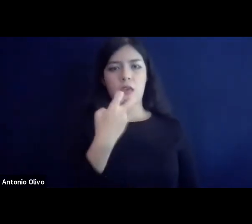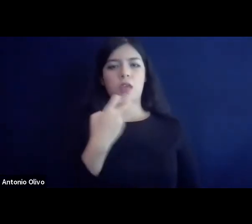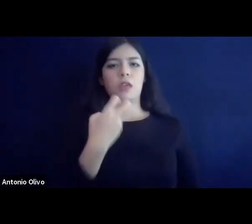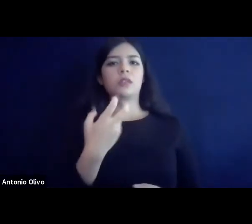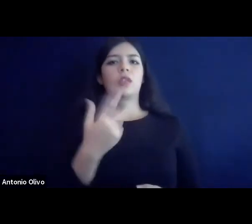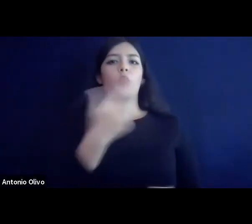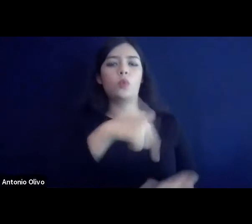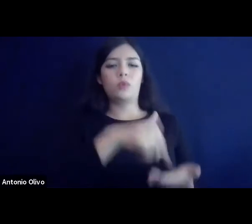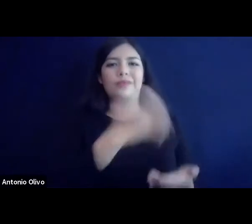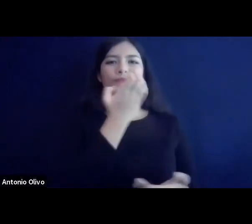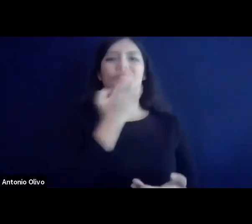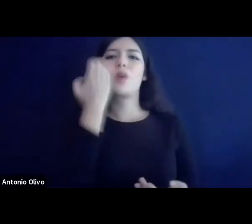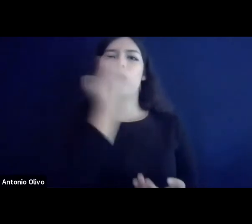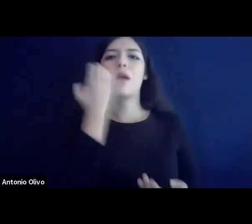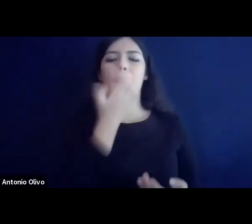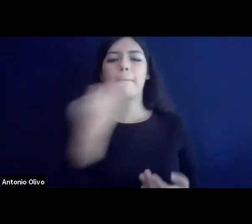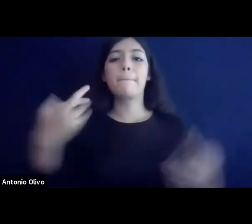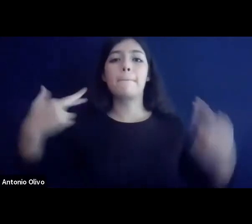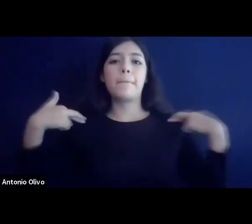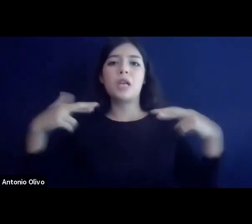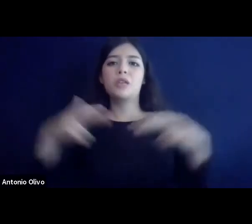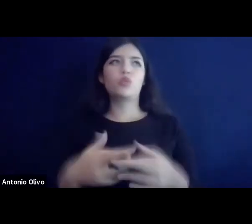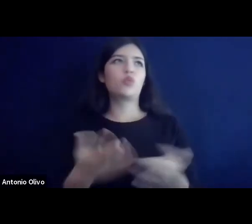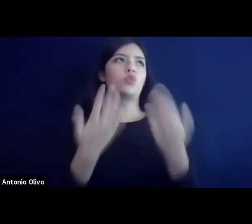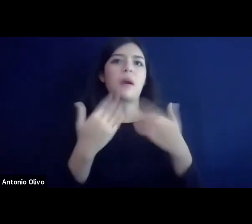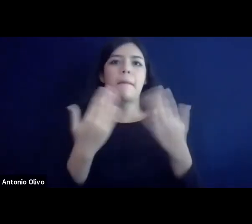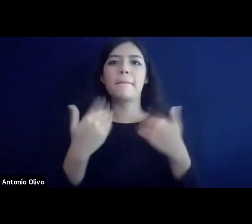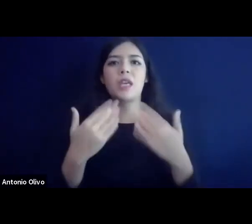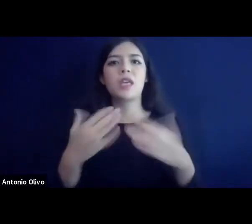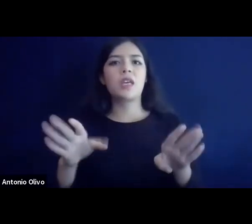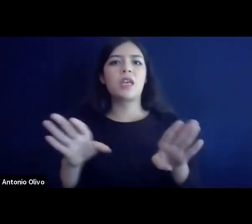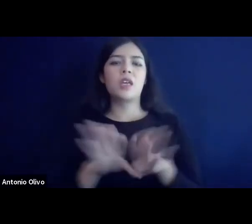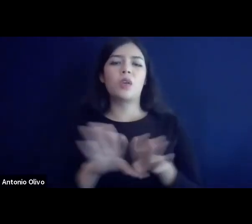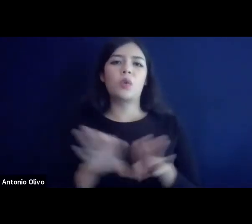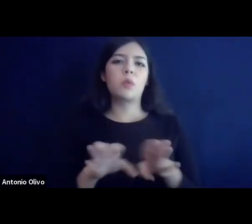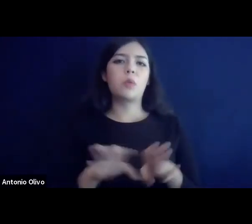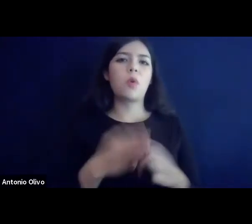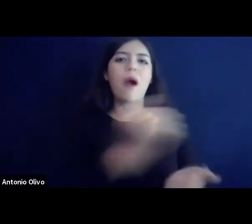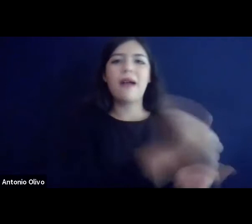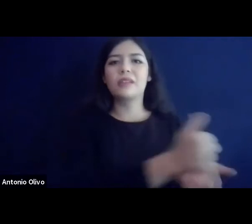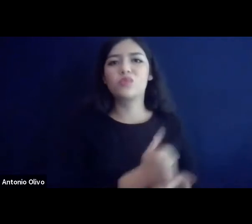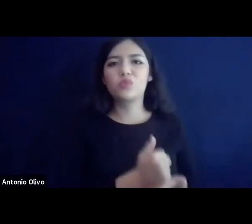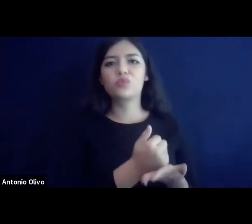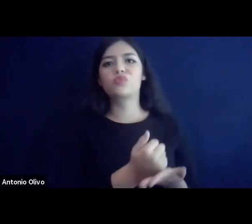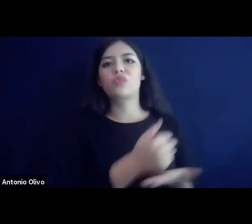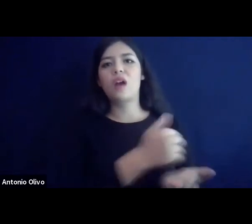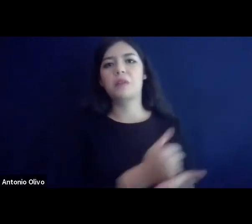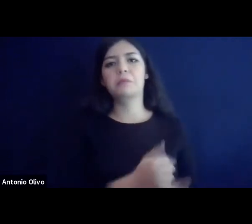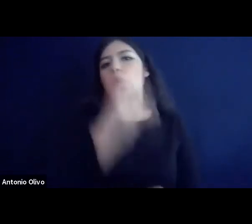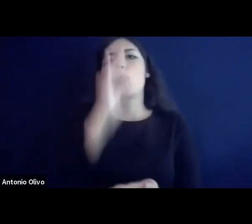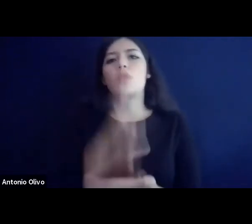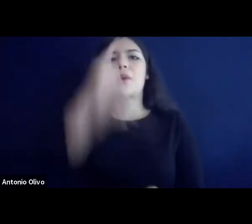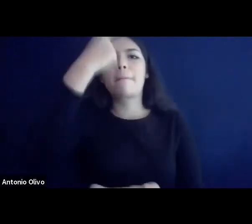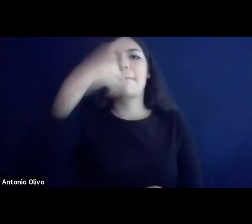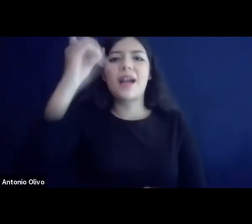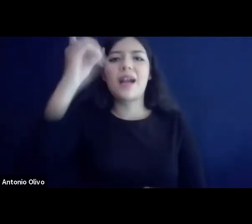prestación. Los únicos que tenían prestaciones eran los administrativos y los directivos. Los profesores entramos,